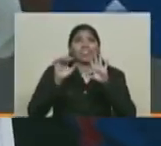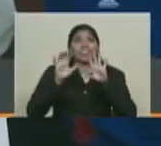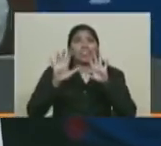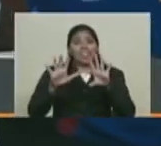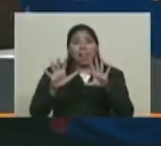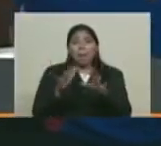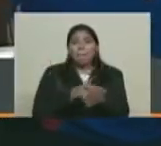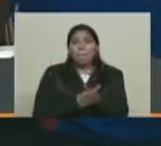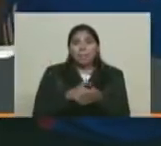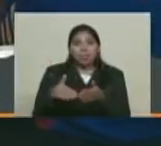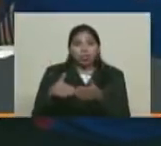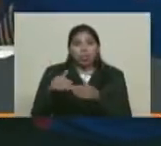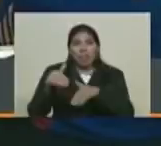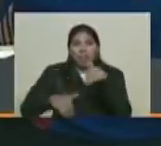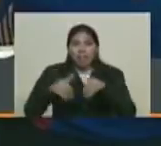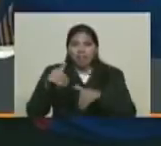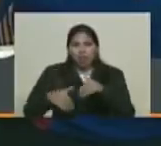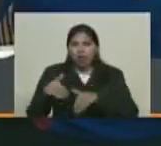buche.